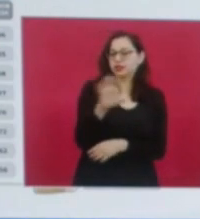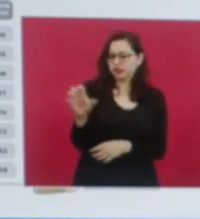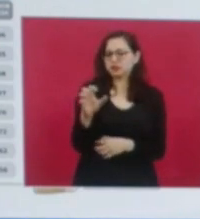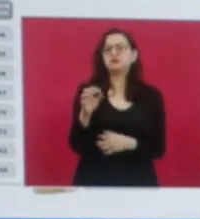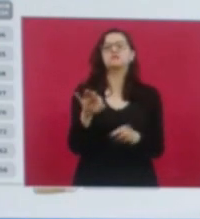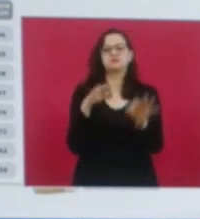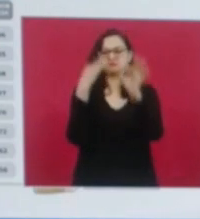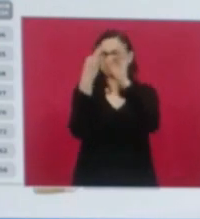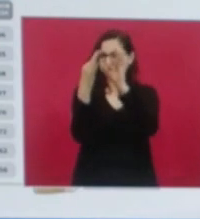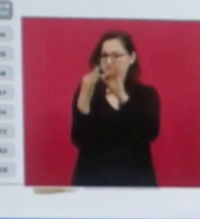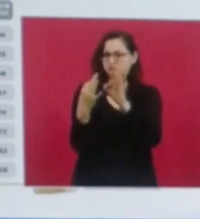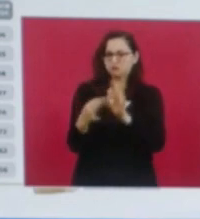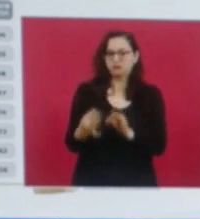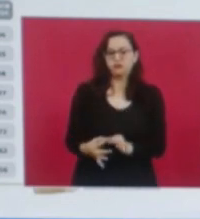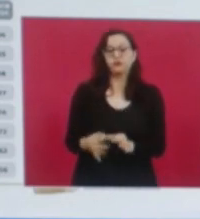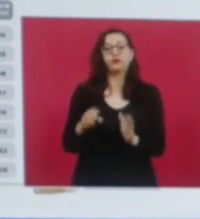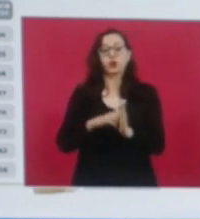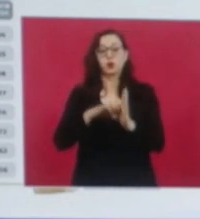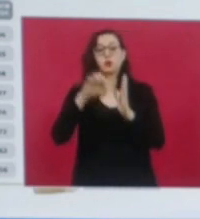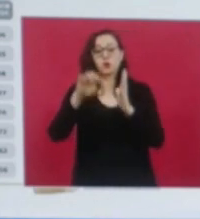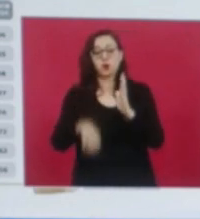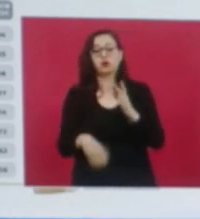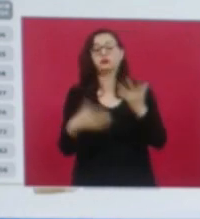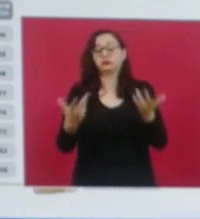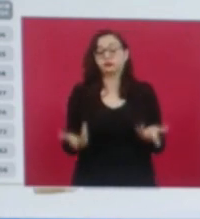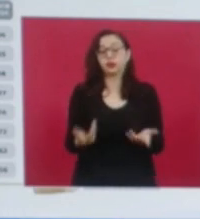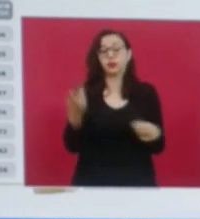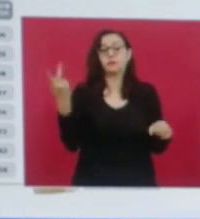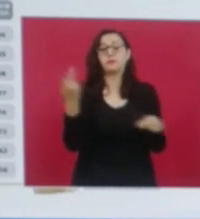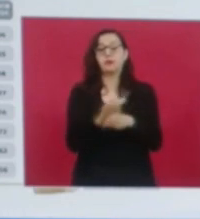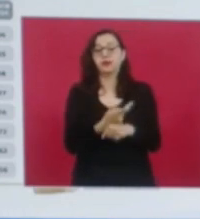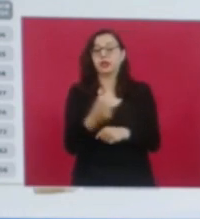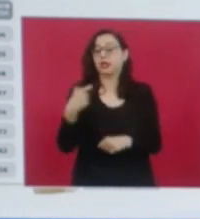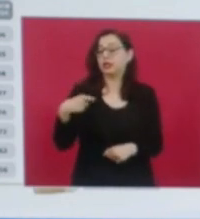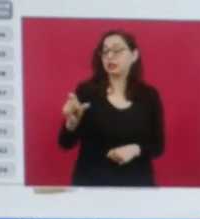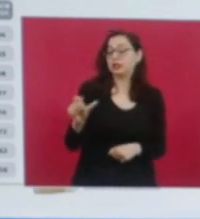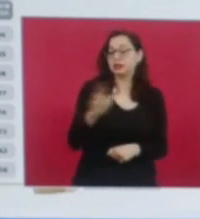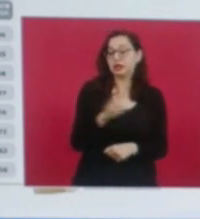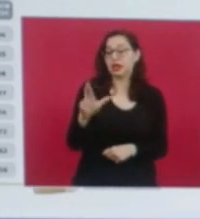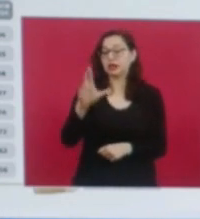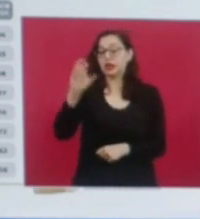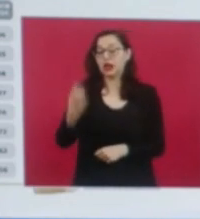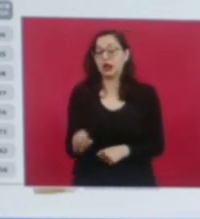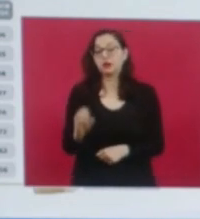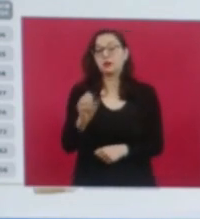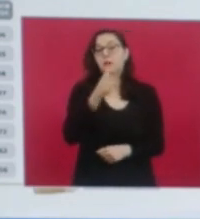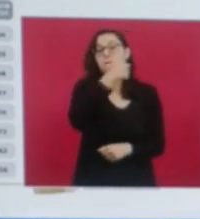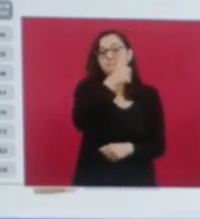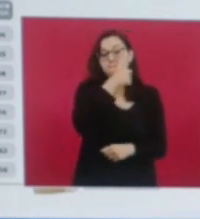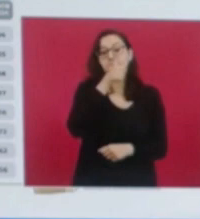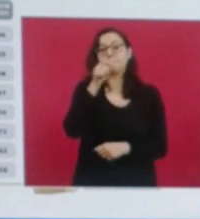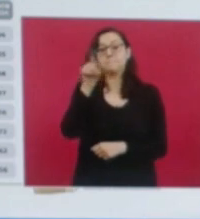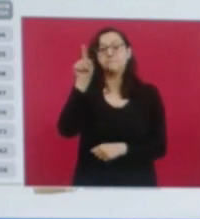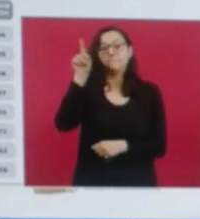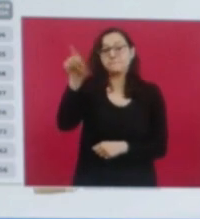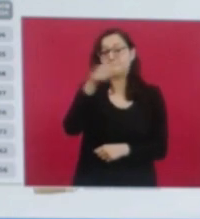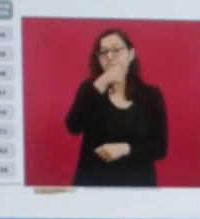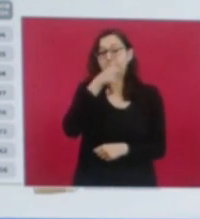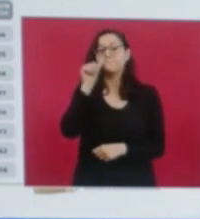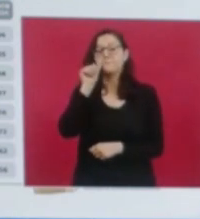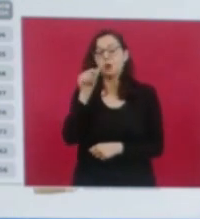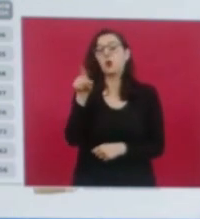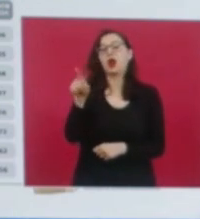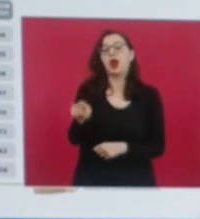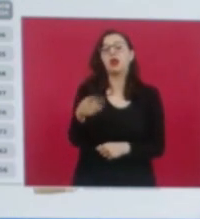ejemplo, en el tiempo de Hugo Chávez se logró potenciar también un sistema de comunicaciones